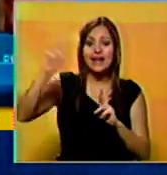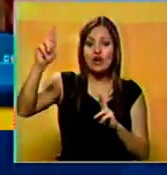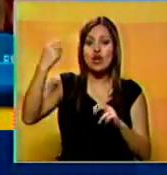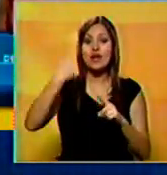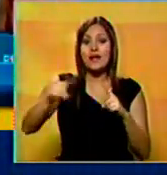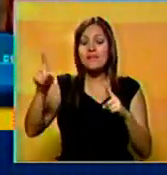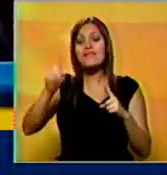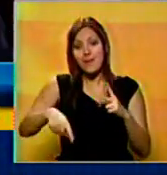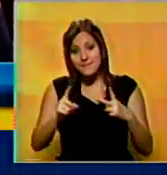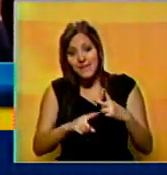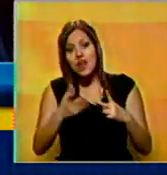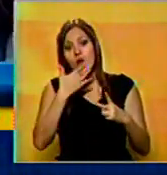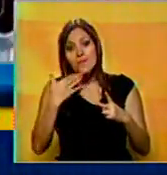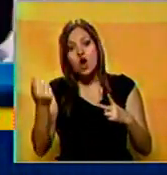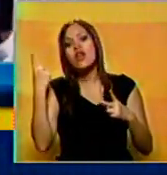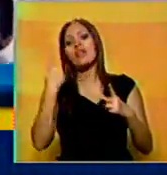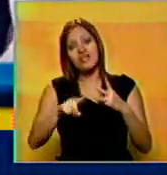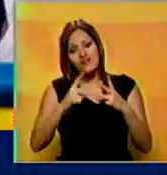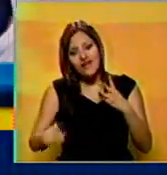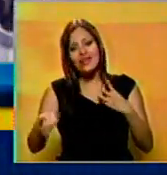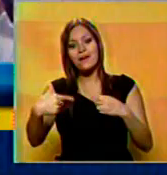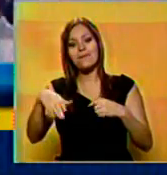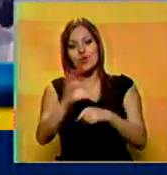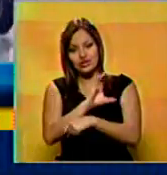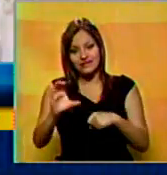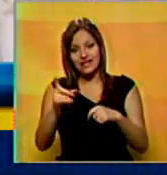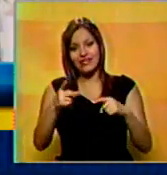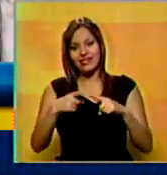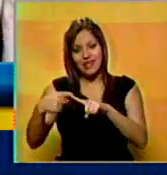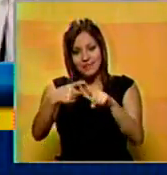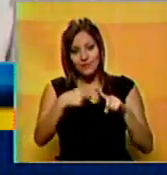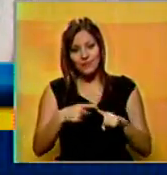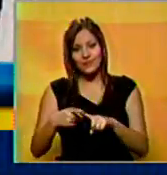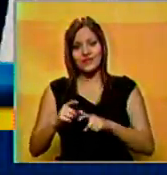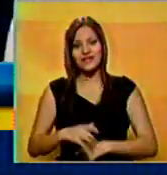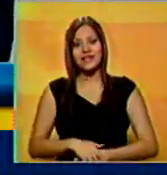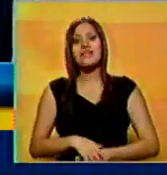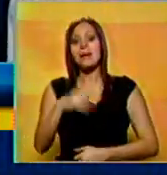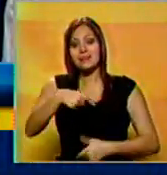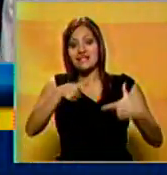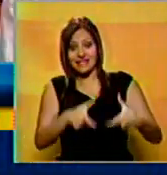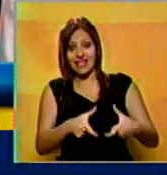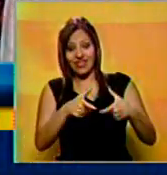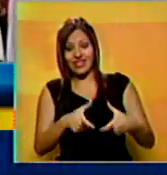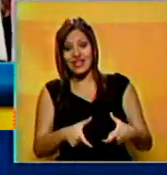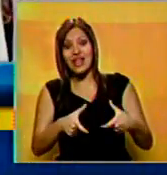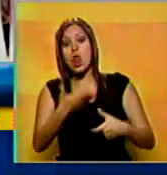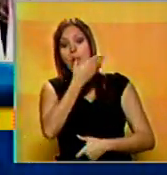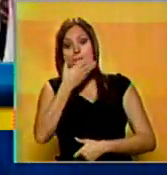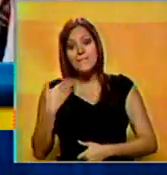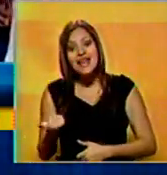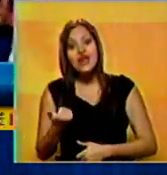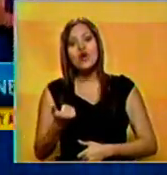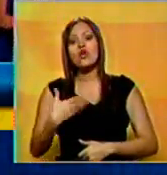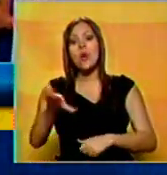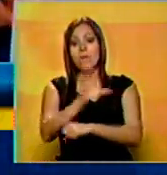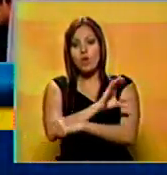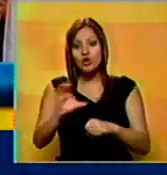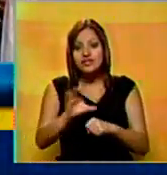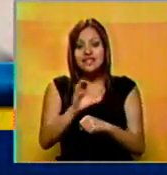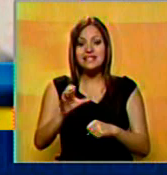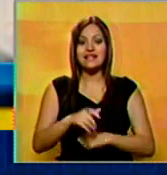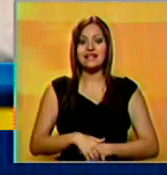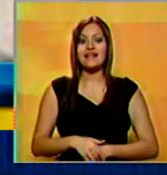mejor álbum del año por Random Access Memory, disco que también ganó en la categoría de mejor álbum de música electrónica